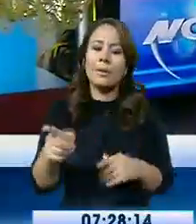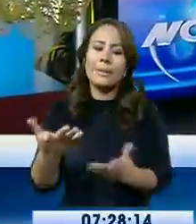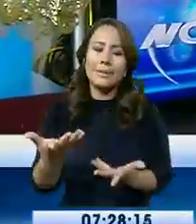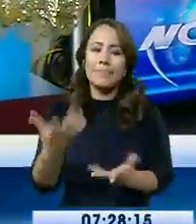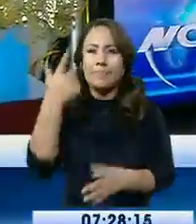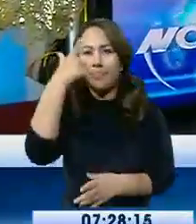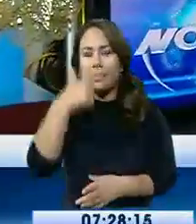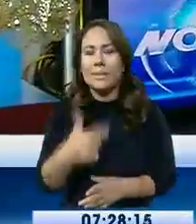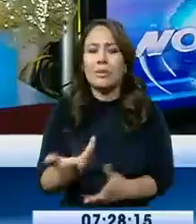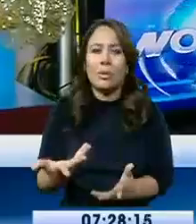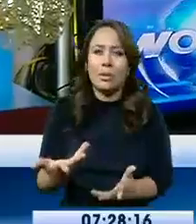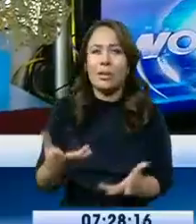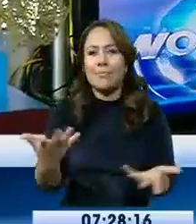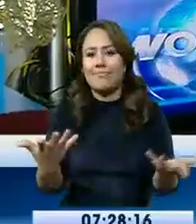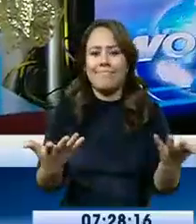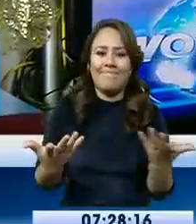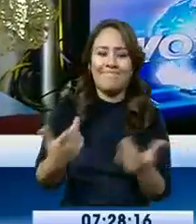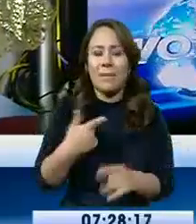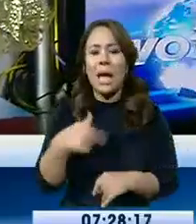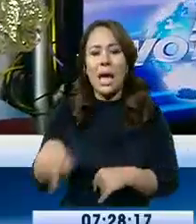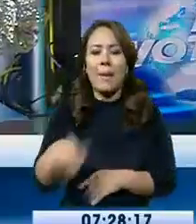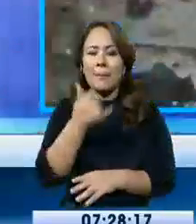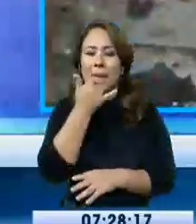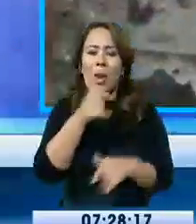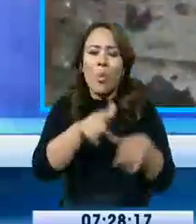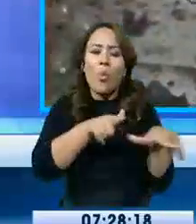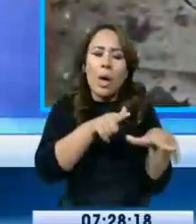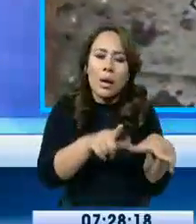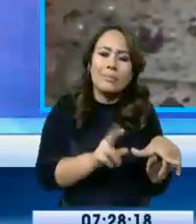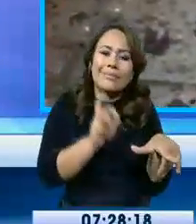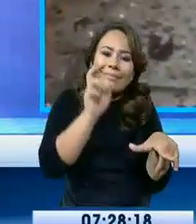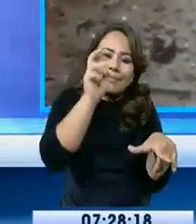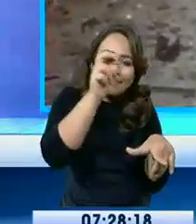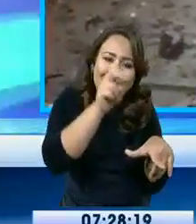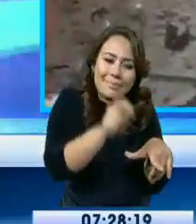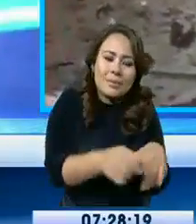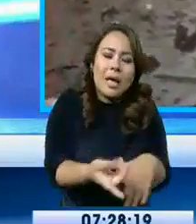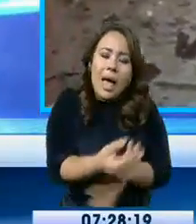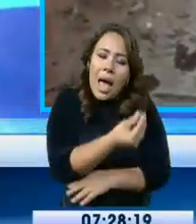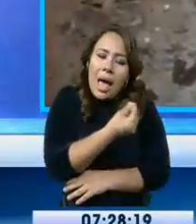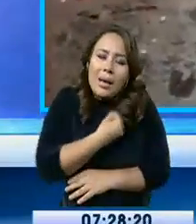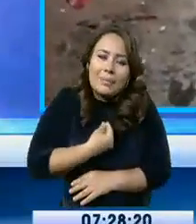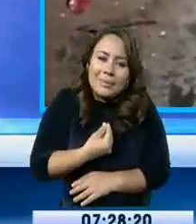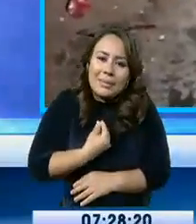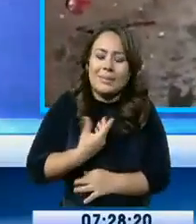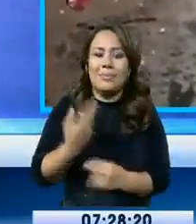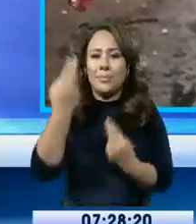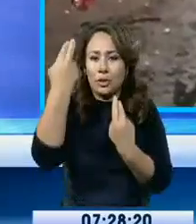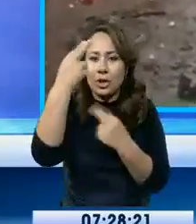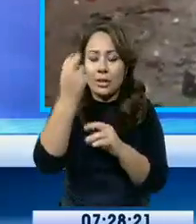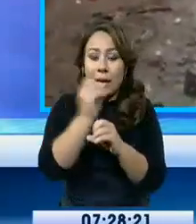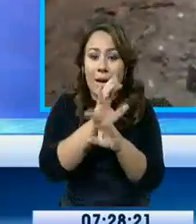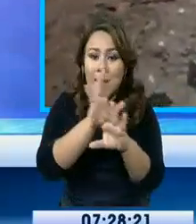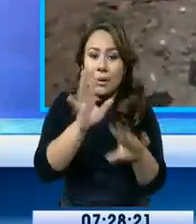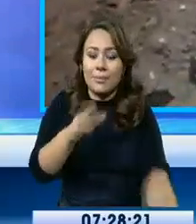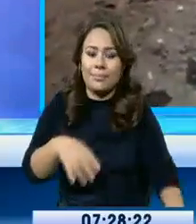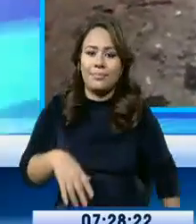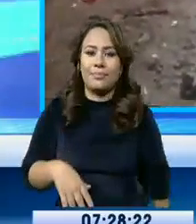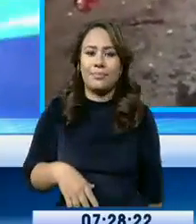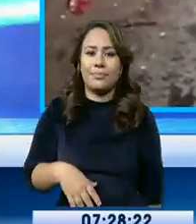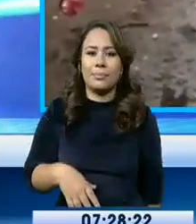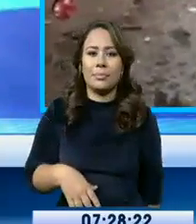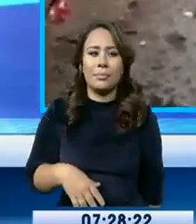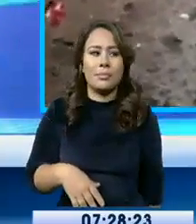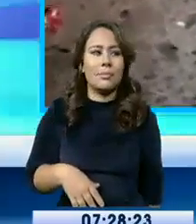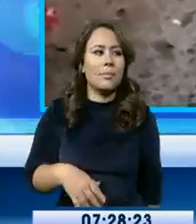infortunado ciudadano en un infortunado hecho que, pues, como decía la nota periodística y la aclaración de las personas